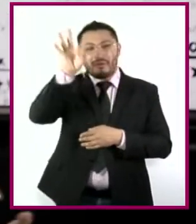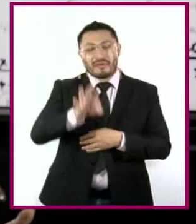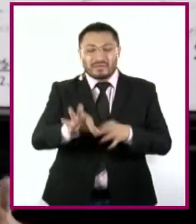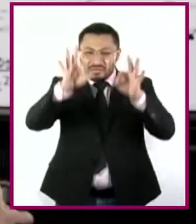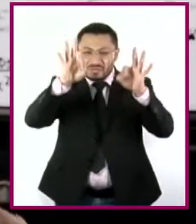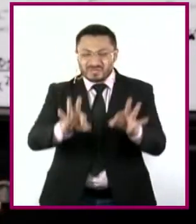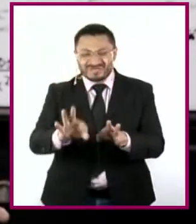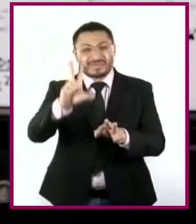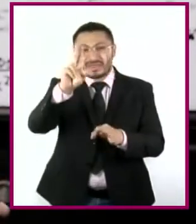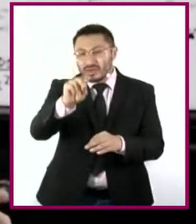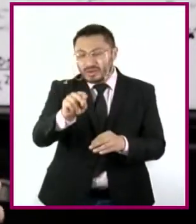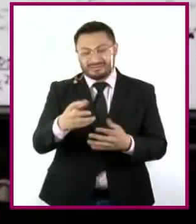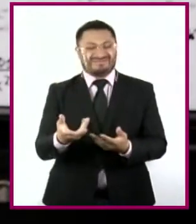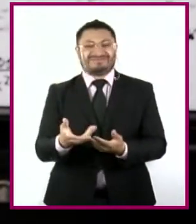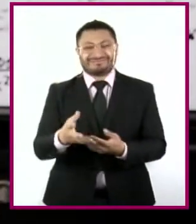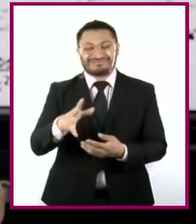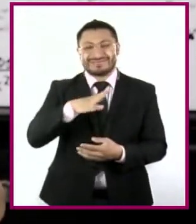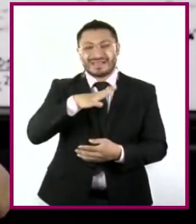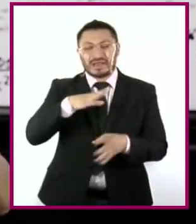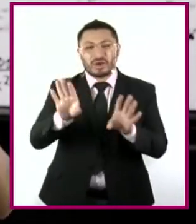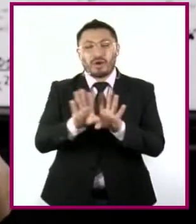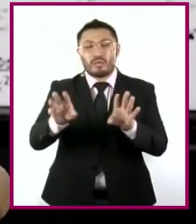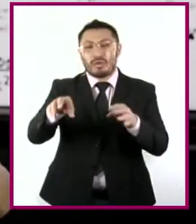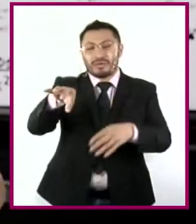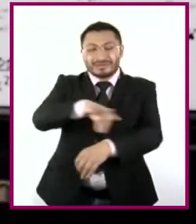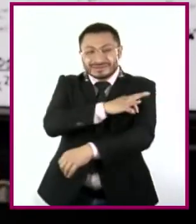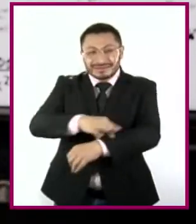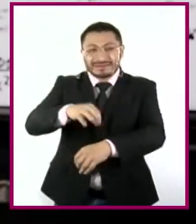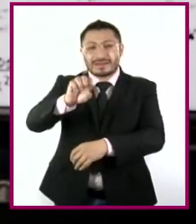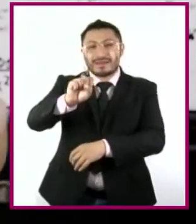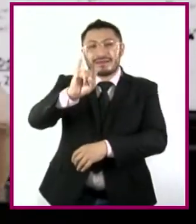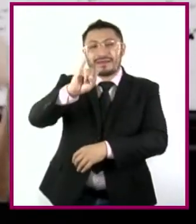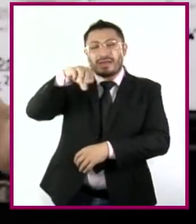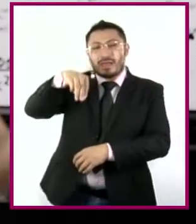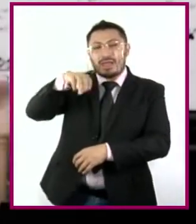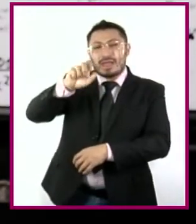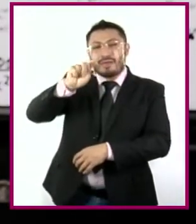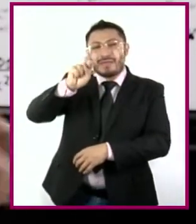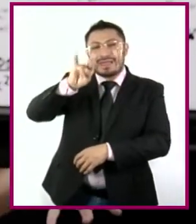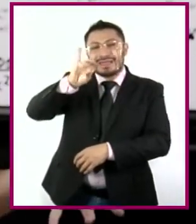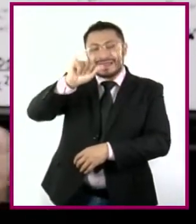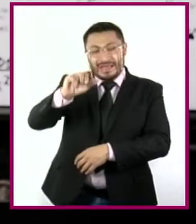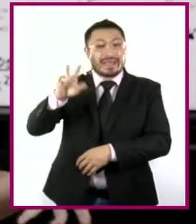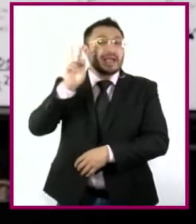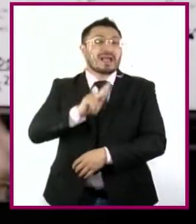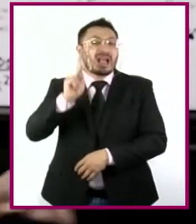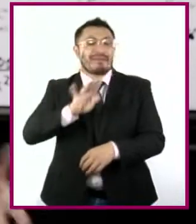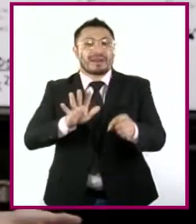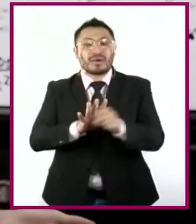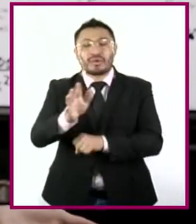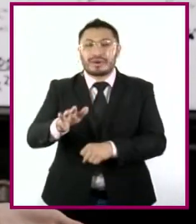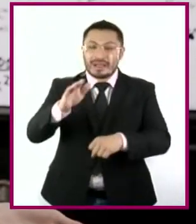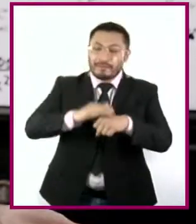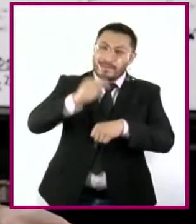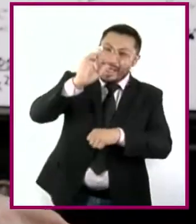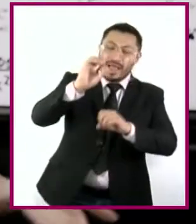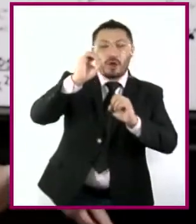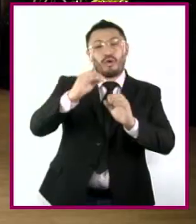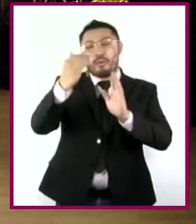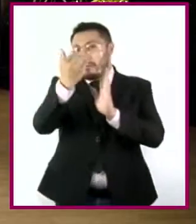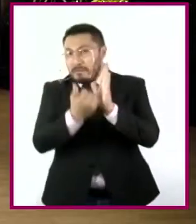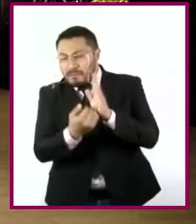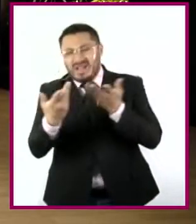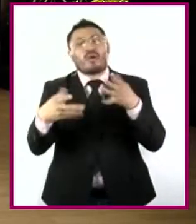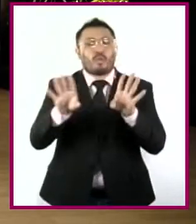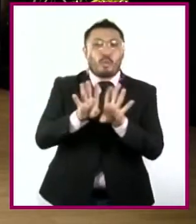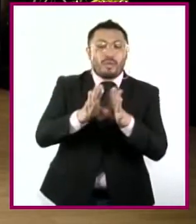¿Acaso existen medidas de simetría que nos permitan comparar y decir que algo es más o menos simétrico que otra cosa? ¿Qué